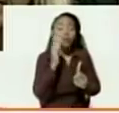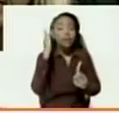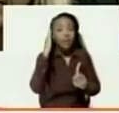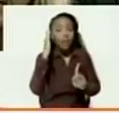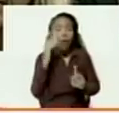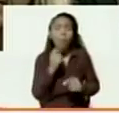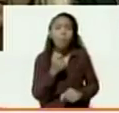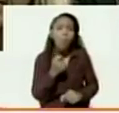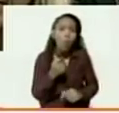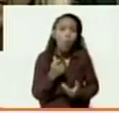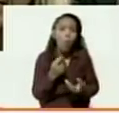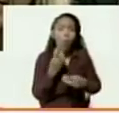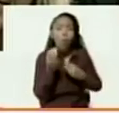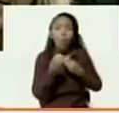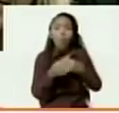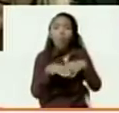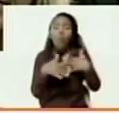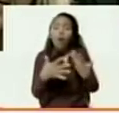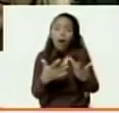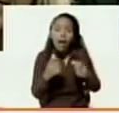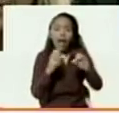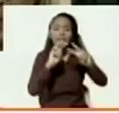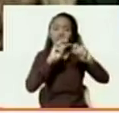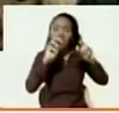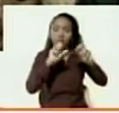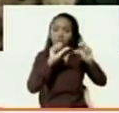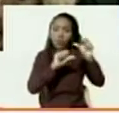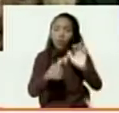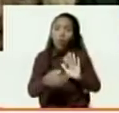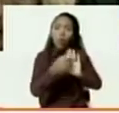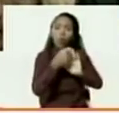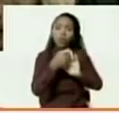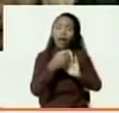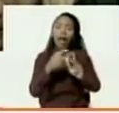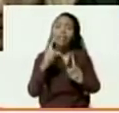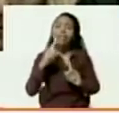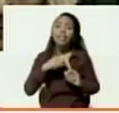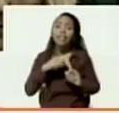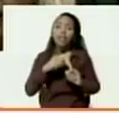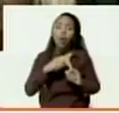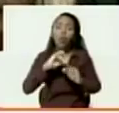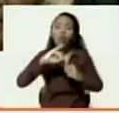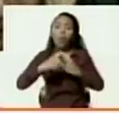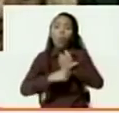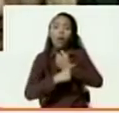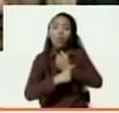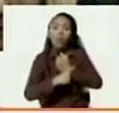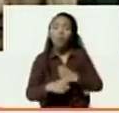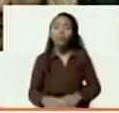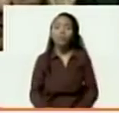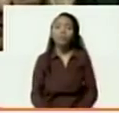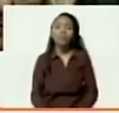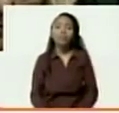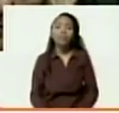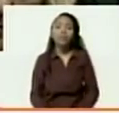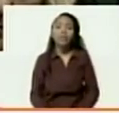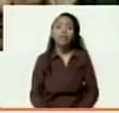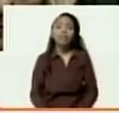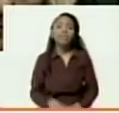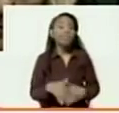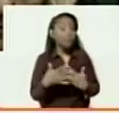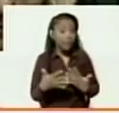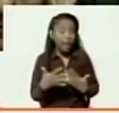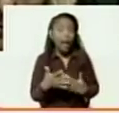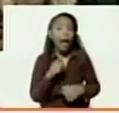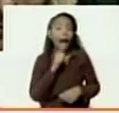las investigaciones contra el tío de Juan Guaidó, que efectivamente